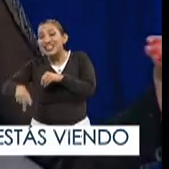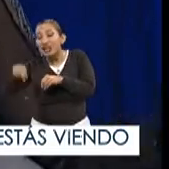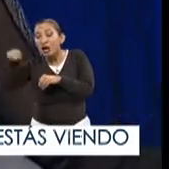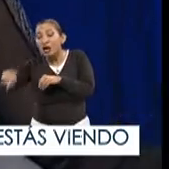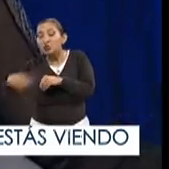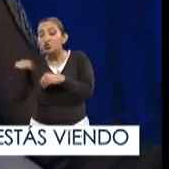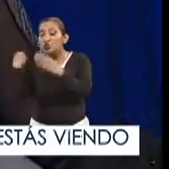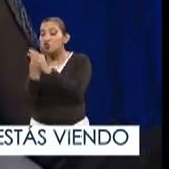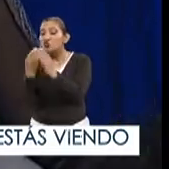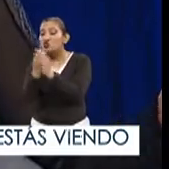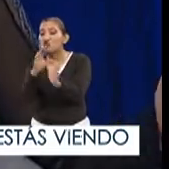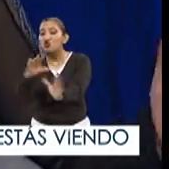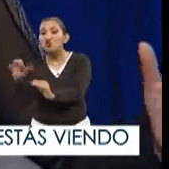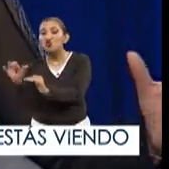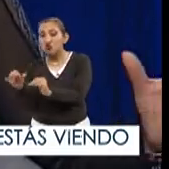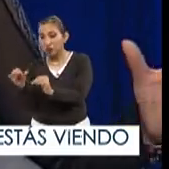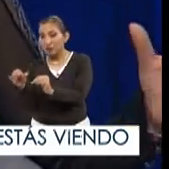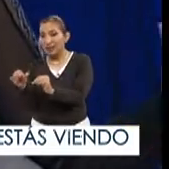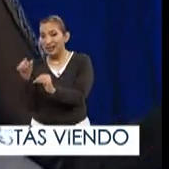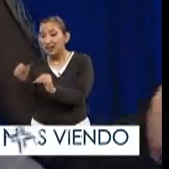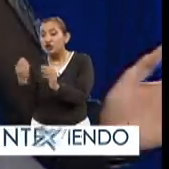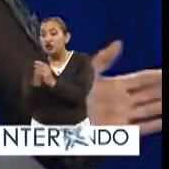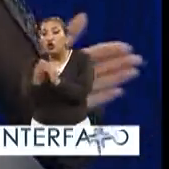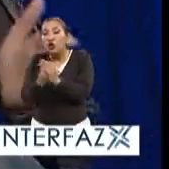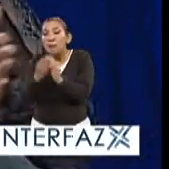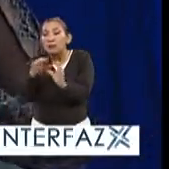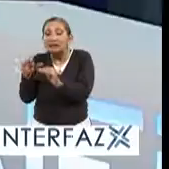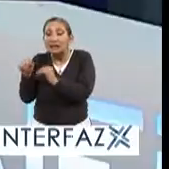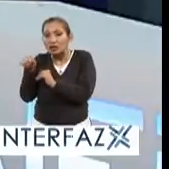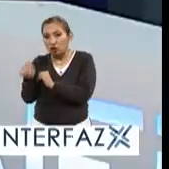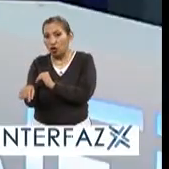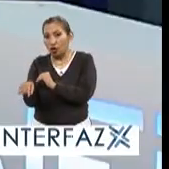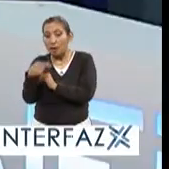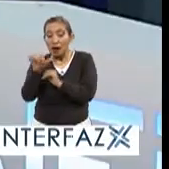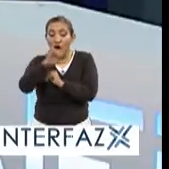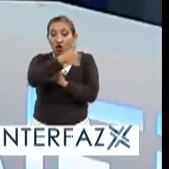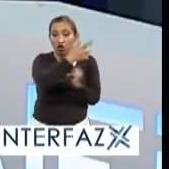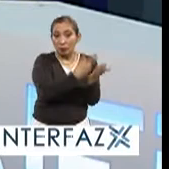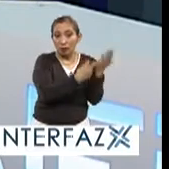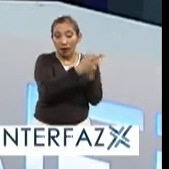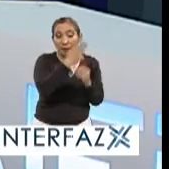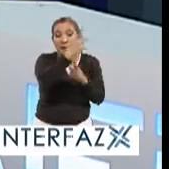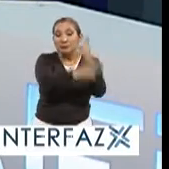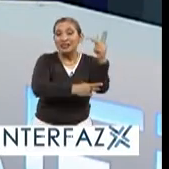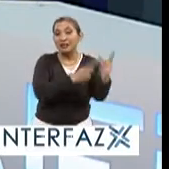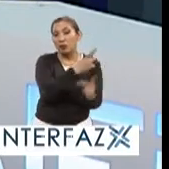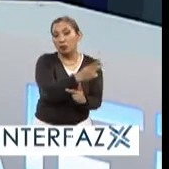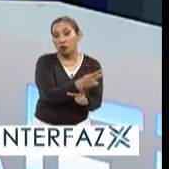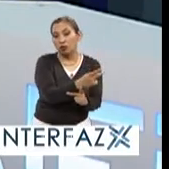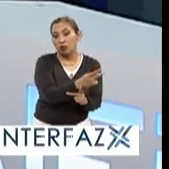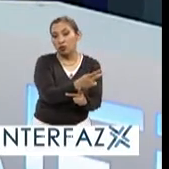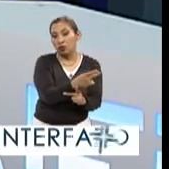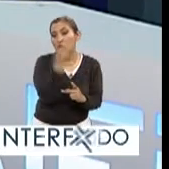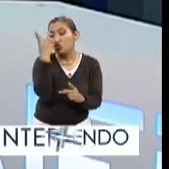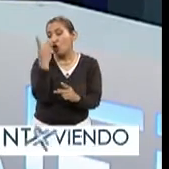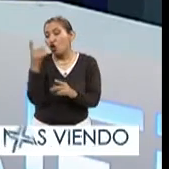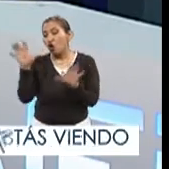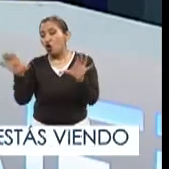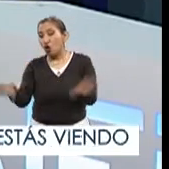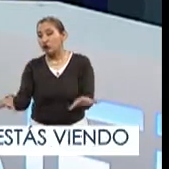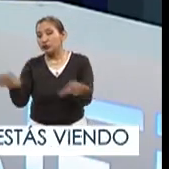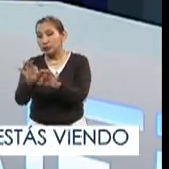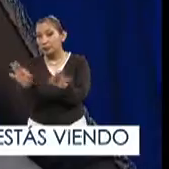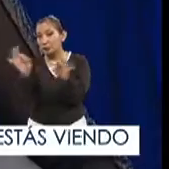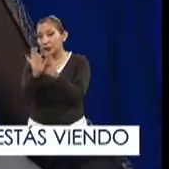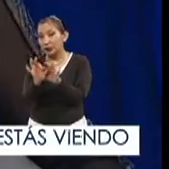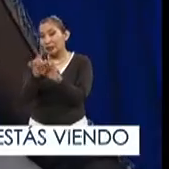tú la capacitas, es a través de una capacitación, pero el otro programa es crédito. Entonces estamos hablando sobre dos cajones